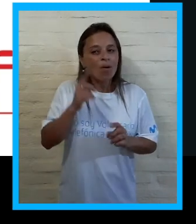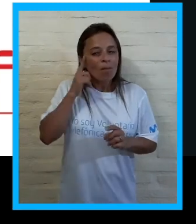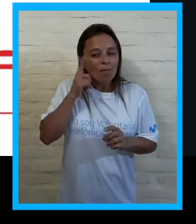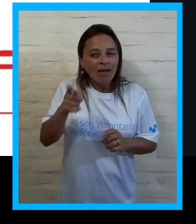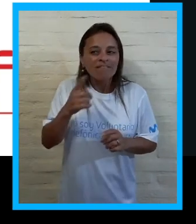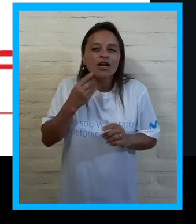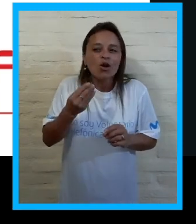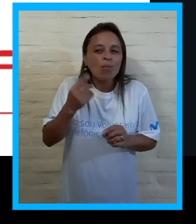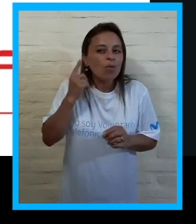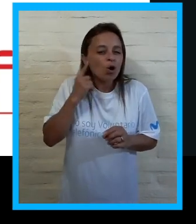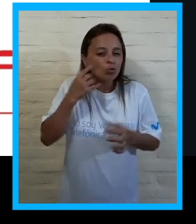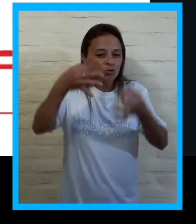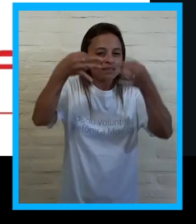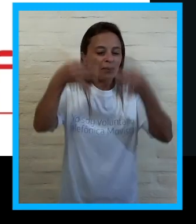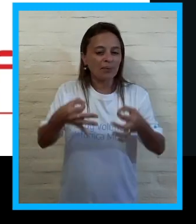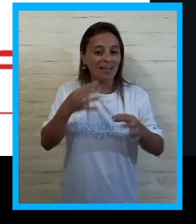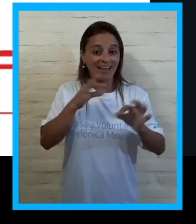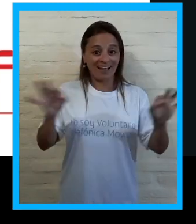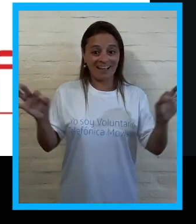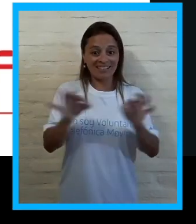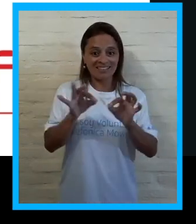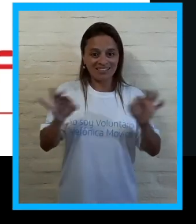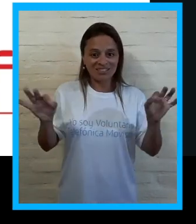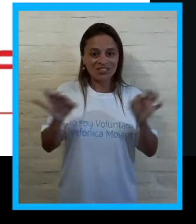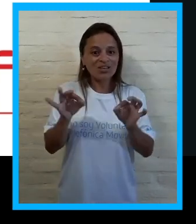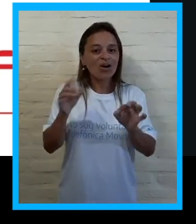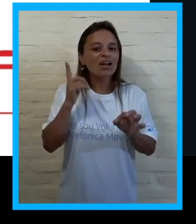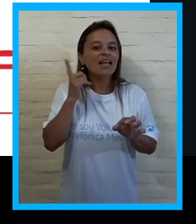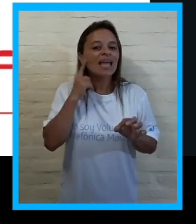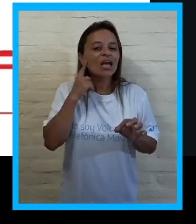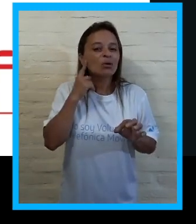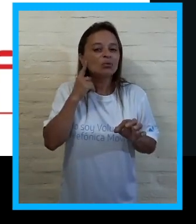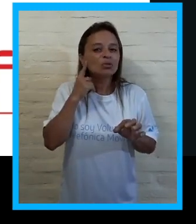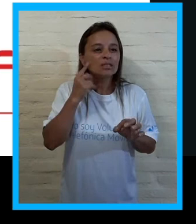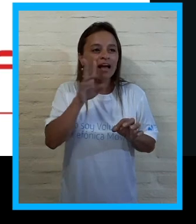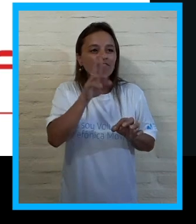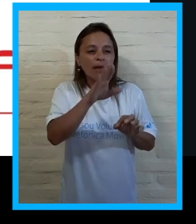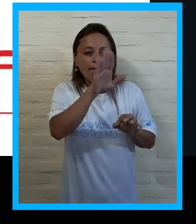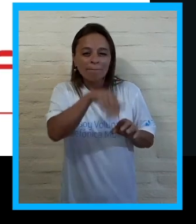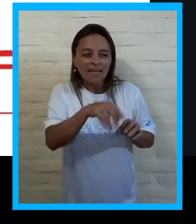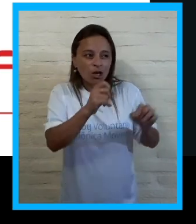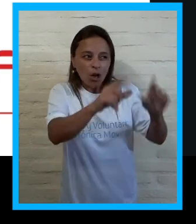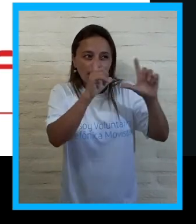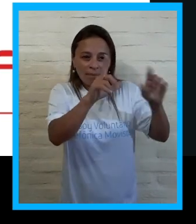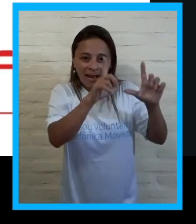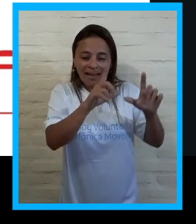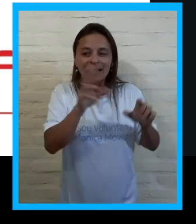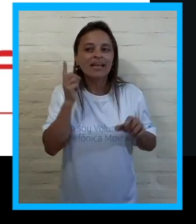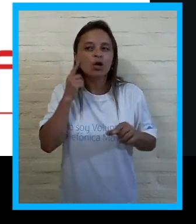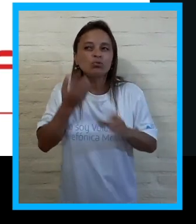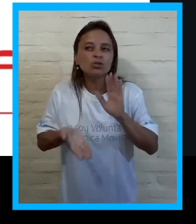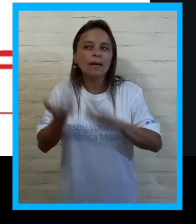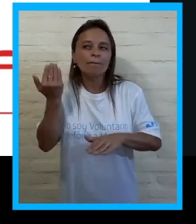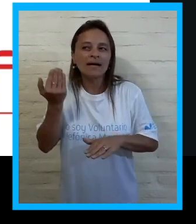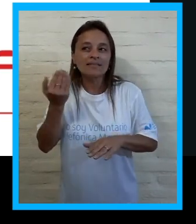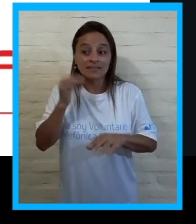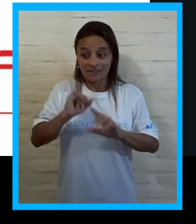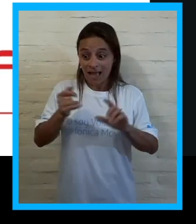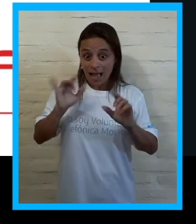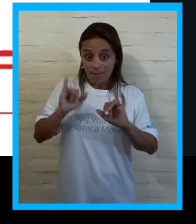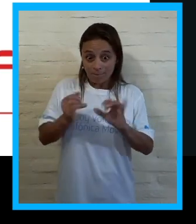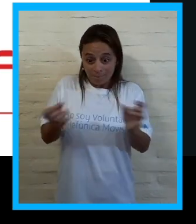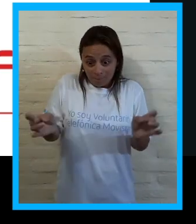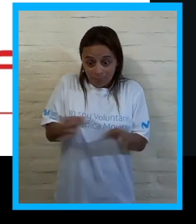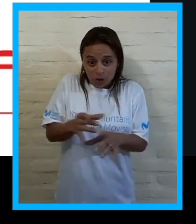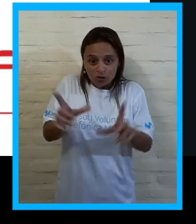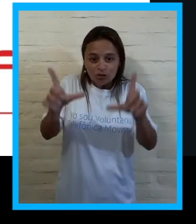a construir la canción usando la menor cantidad de imágenes posibles. Cuando lo hayas logrado, sácale una foto para